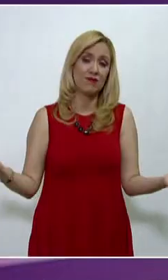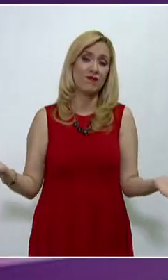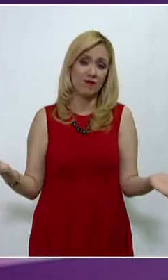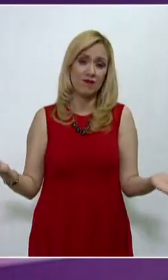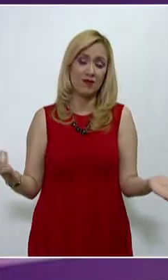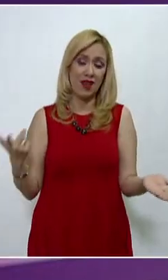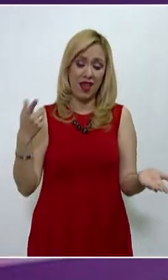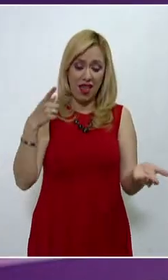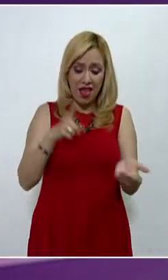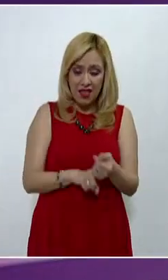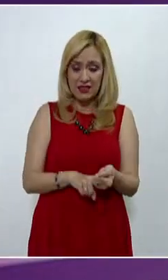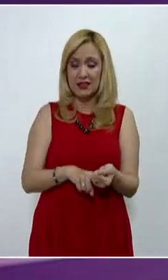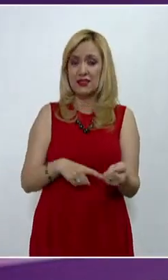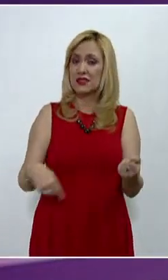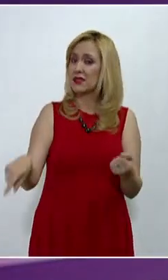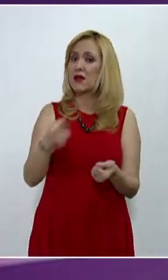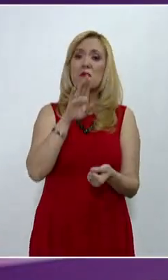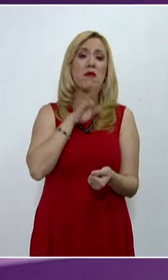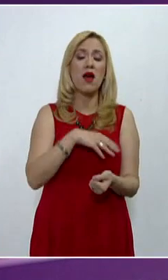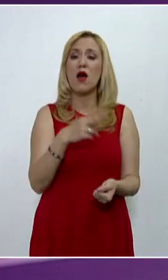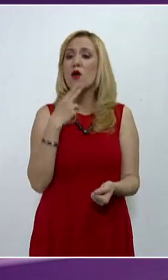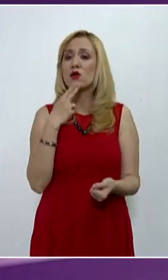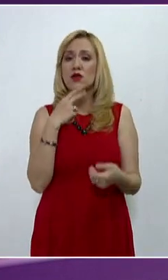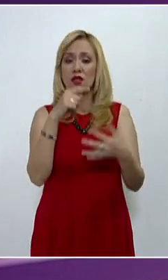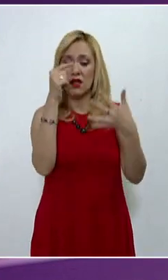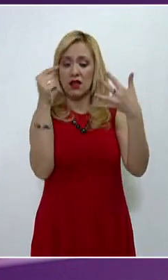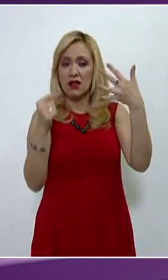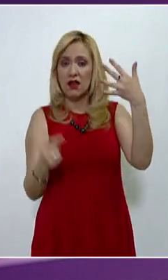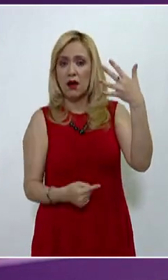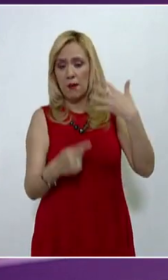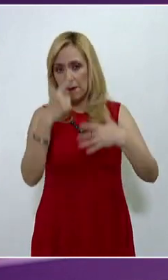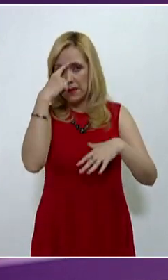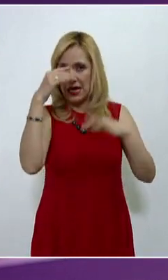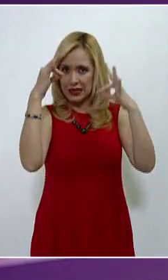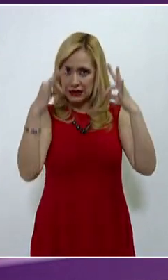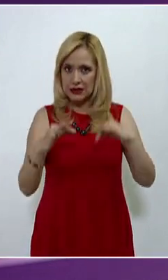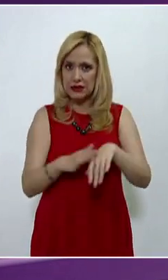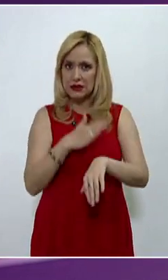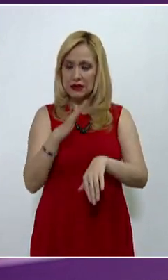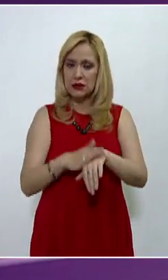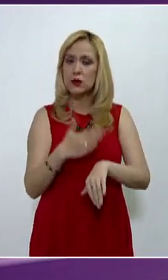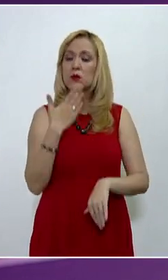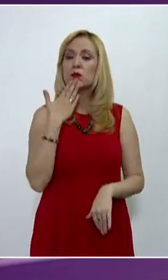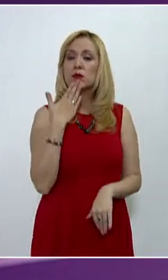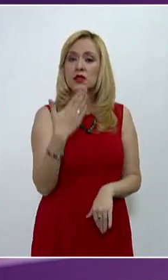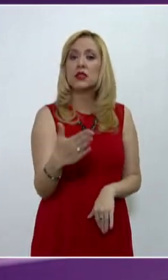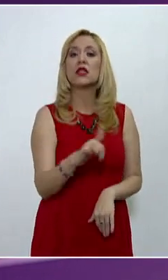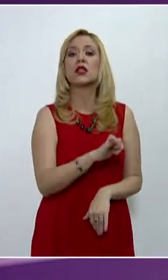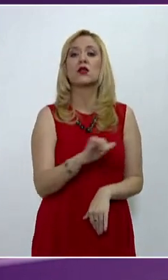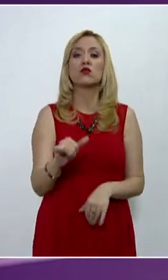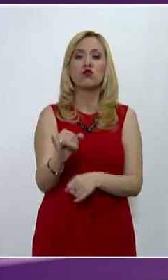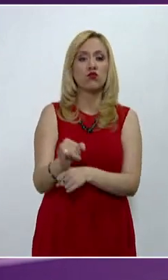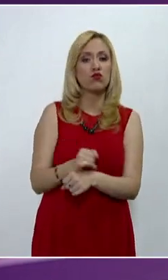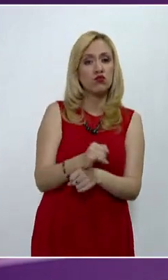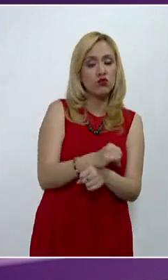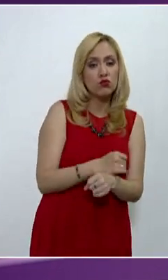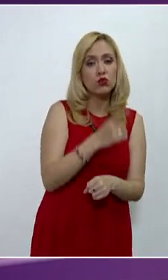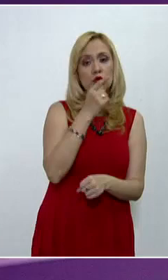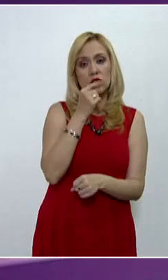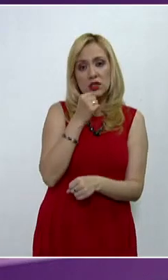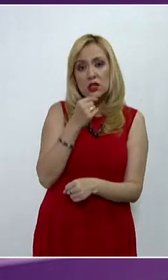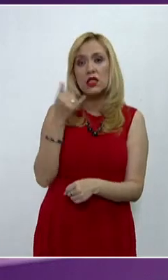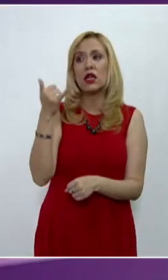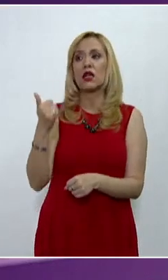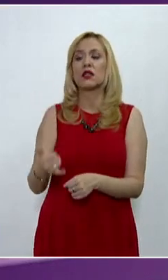sea, en realidad son subsidios indebidos a lo que tendría que ser el fortalecimiento de la capacidad de investigación. Y en